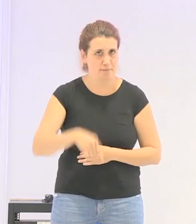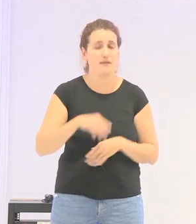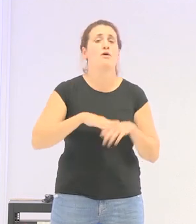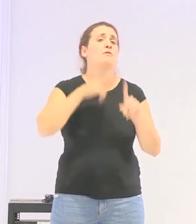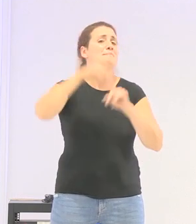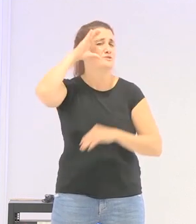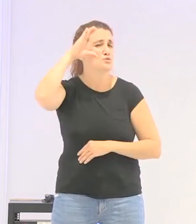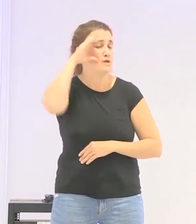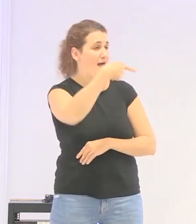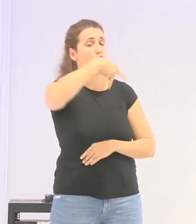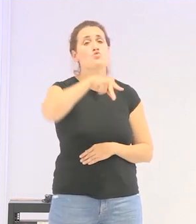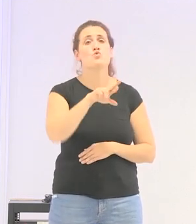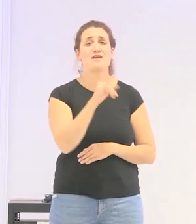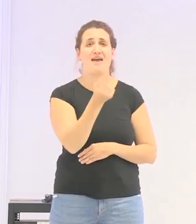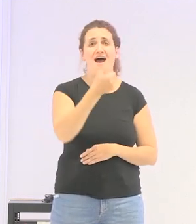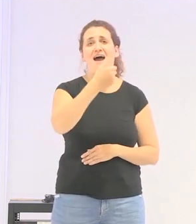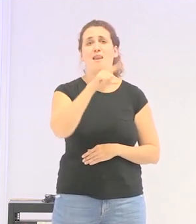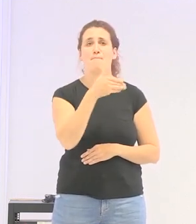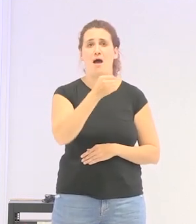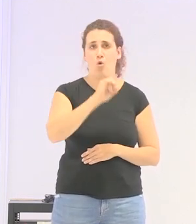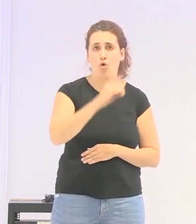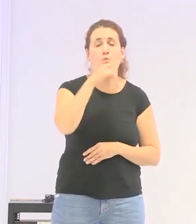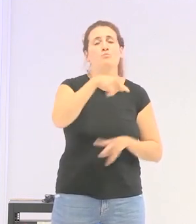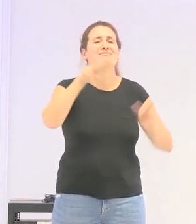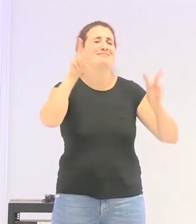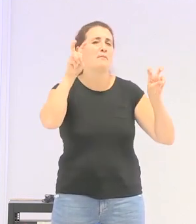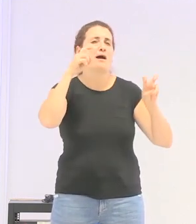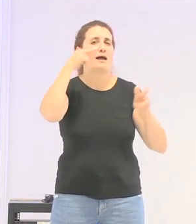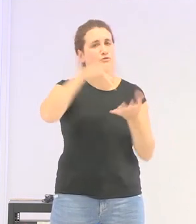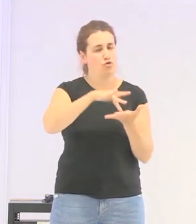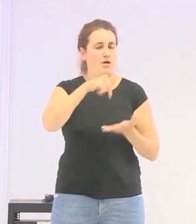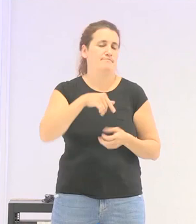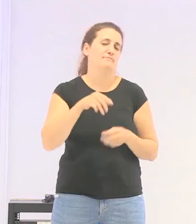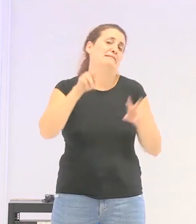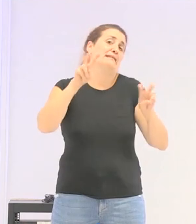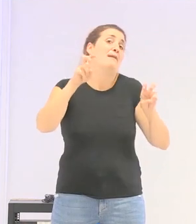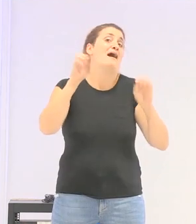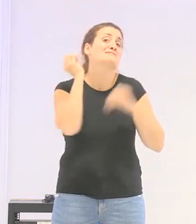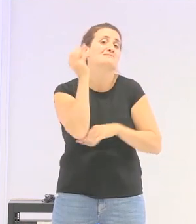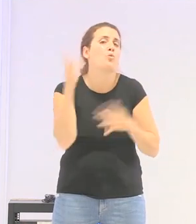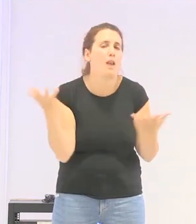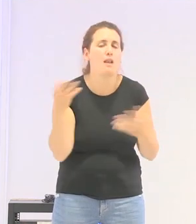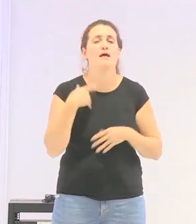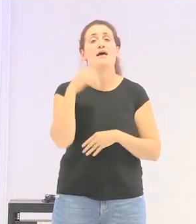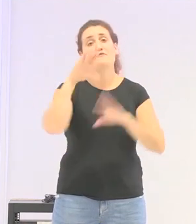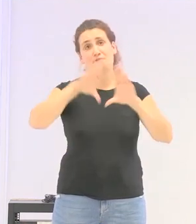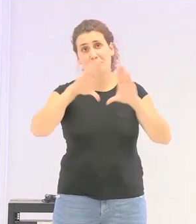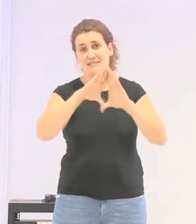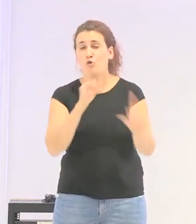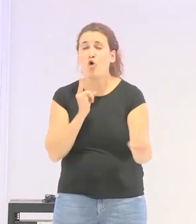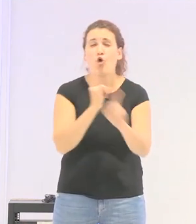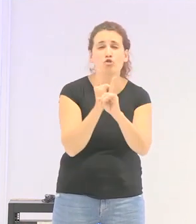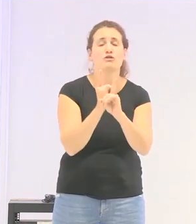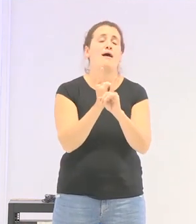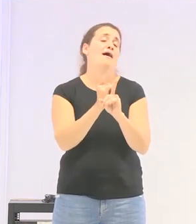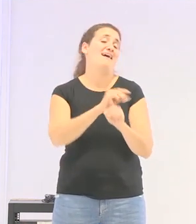a Nuria Albago en el tema que nos toca. El tema de la charla es el feminismo contra